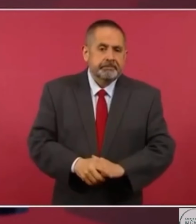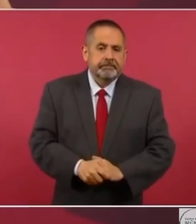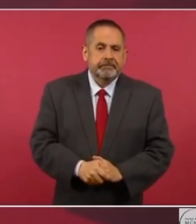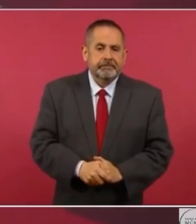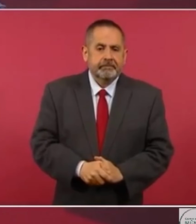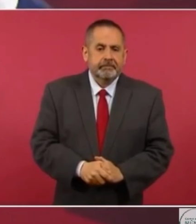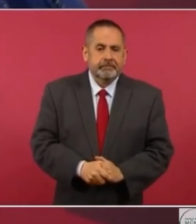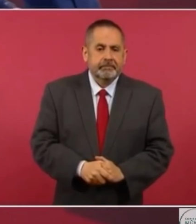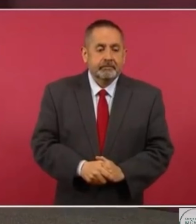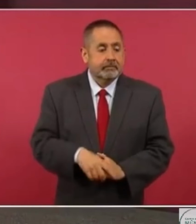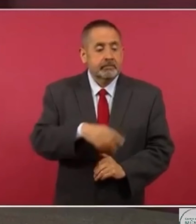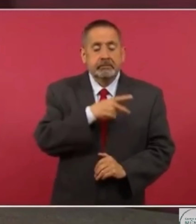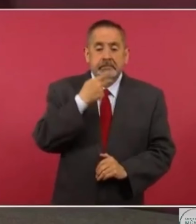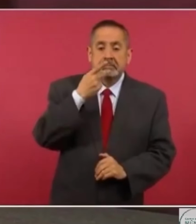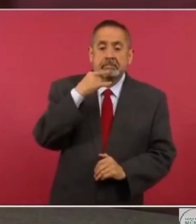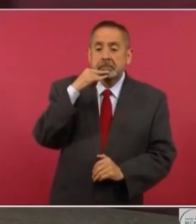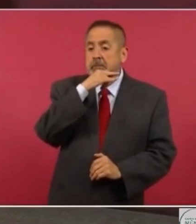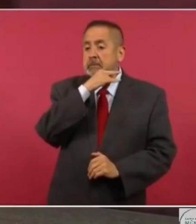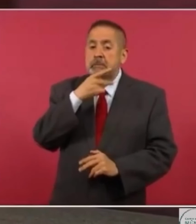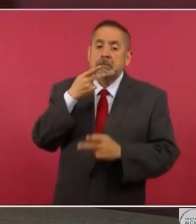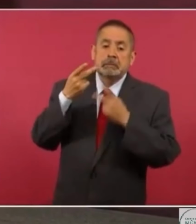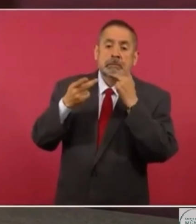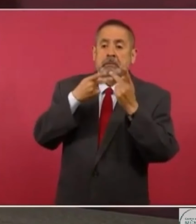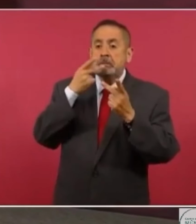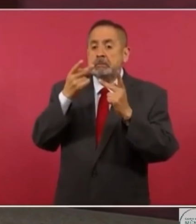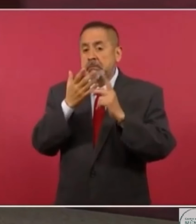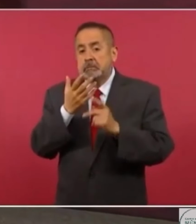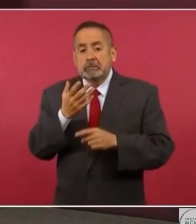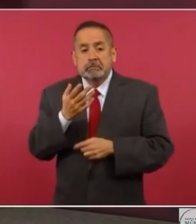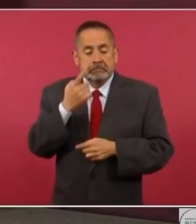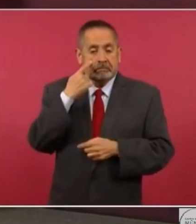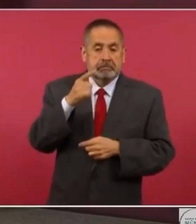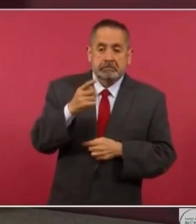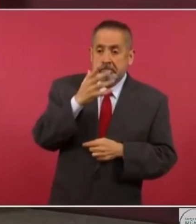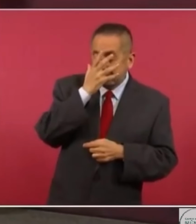Y es el doble discurso, ¿no? Siempre.